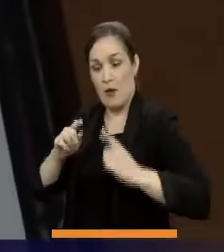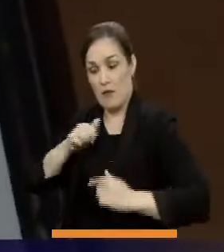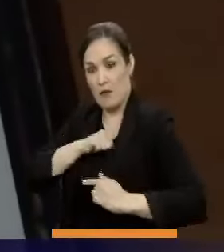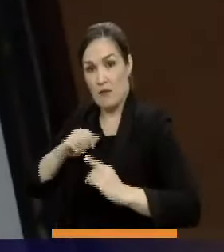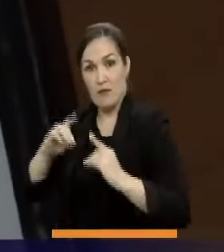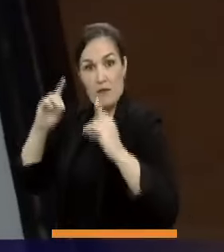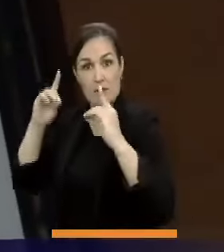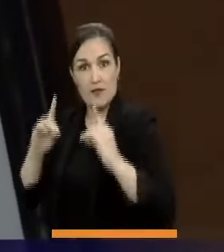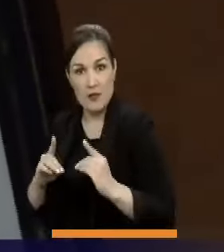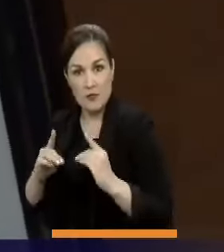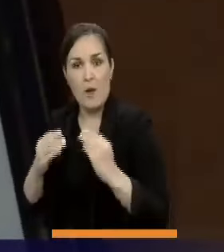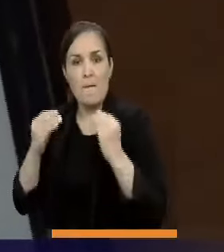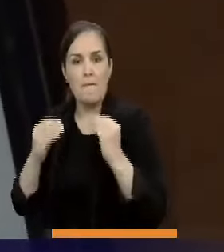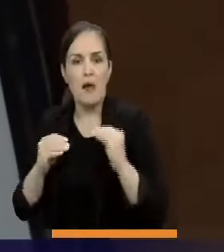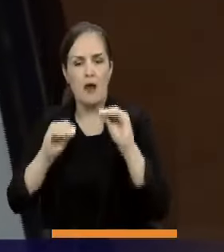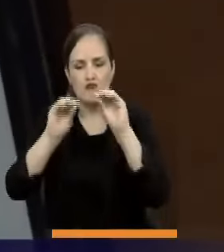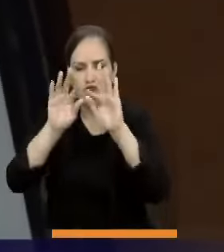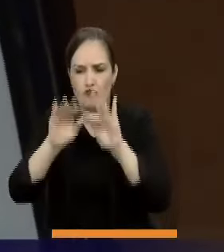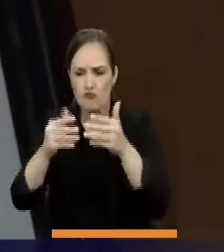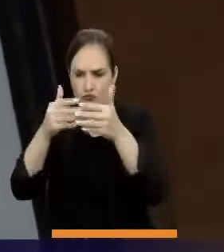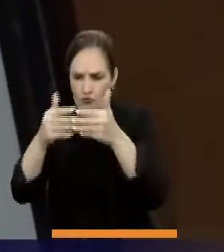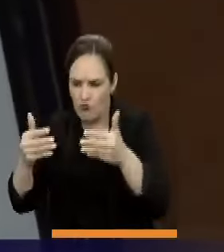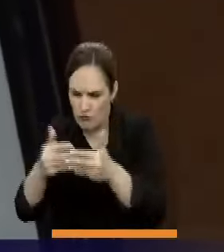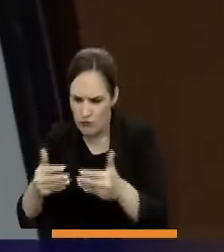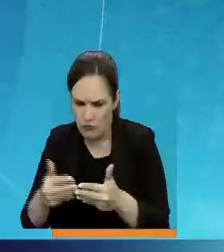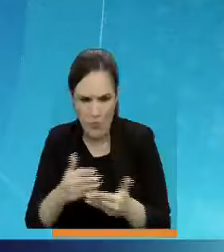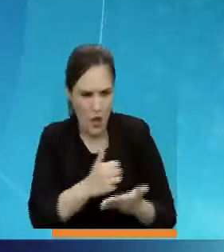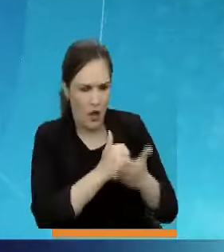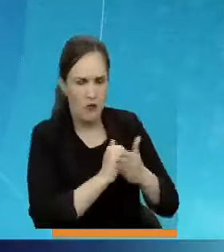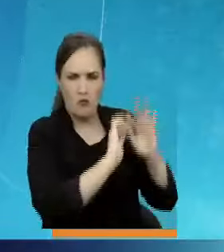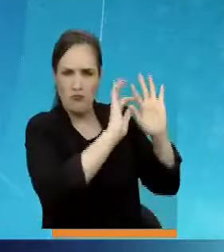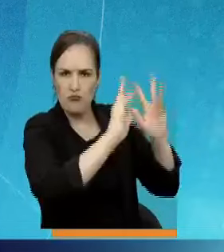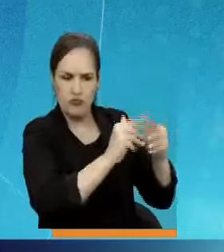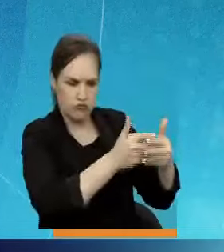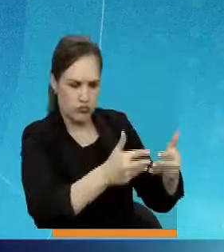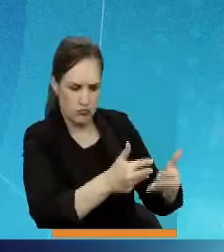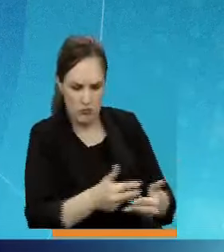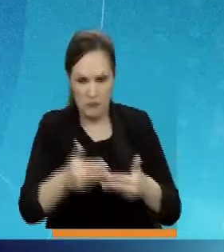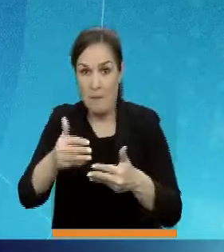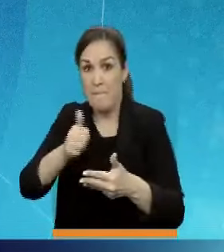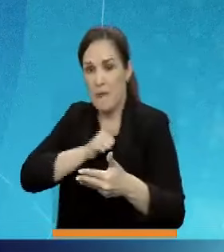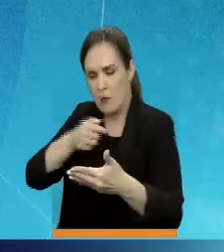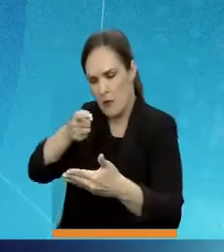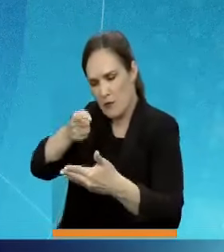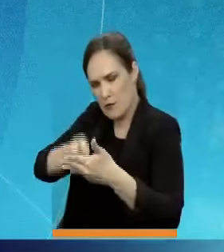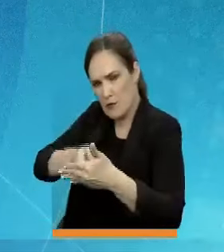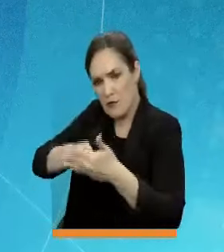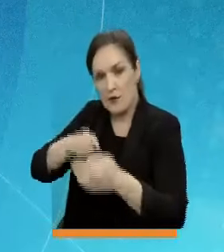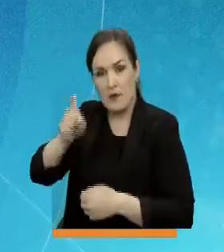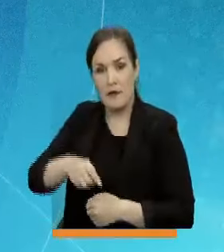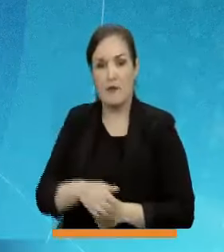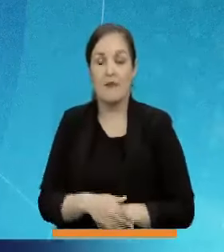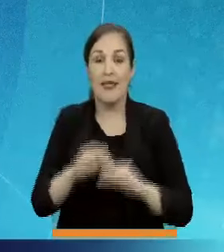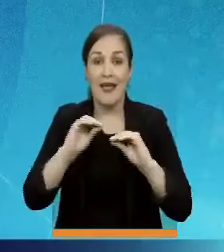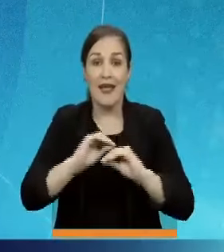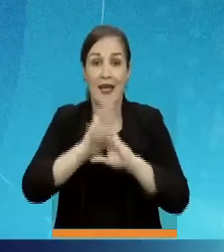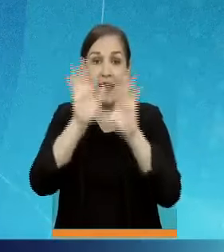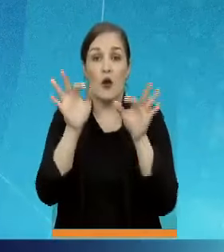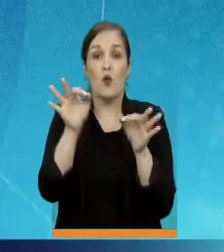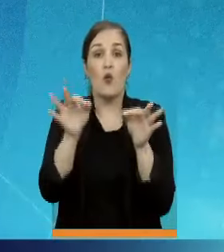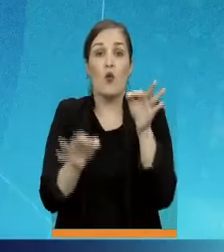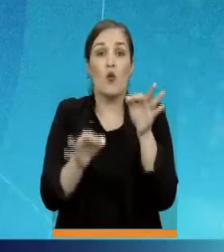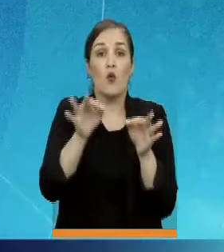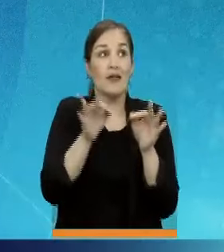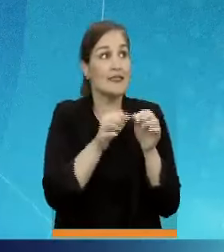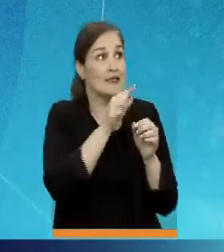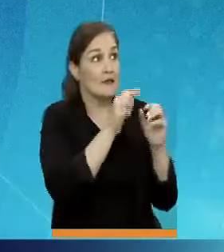labores de creación de contenidos, entre otros aspectos. Es claro lo que dijo la Corte. Sí pueden